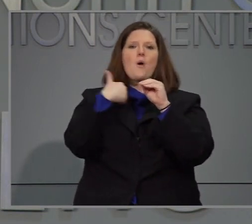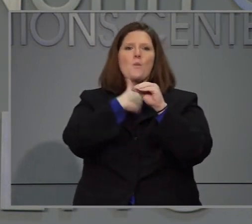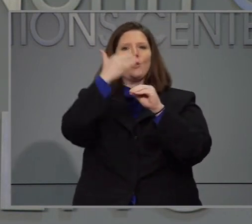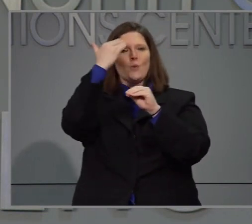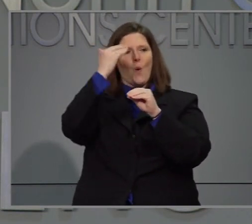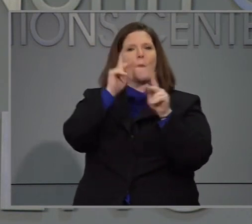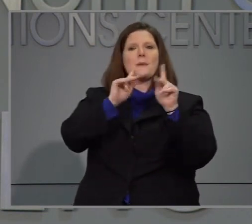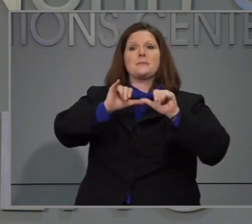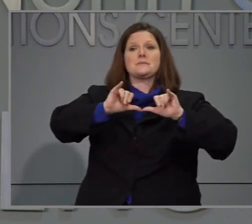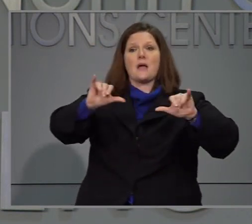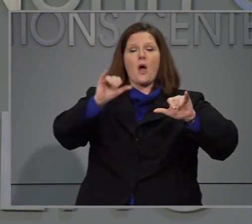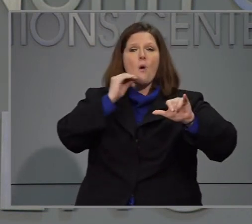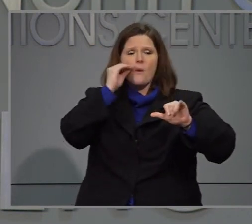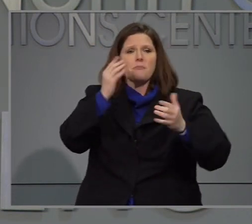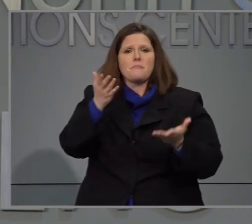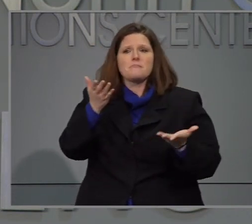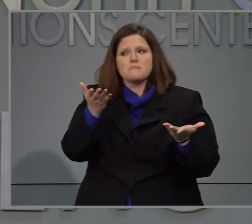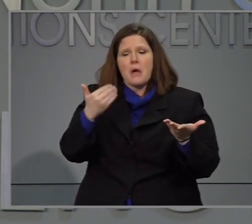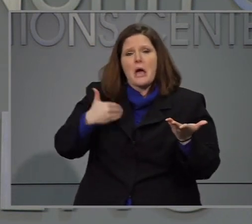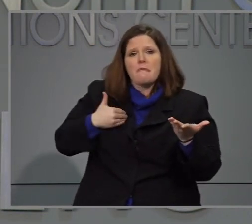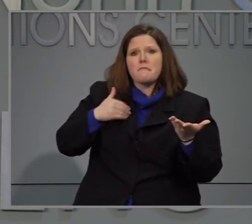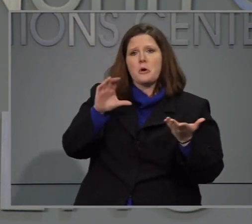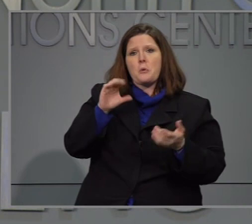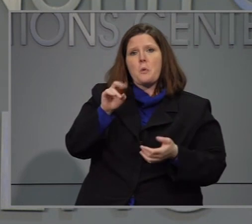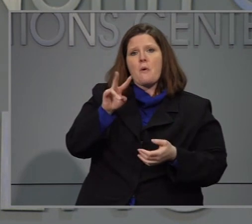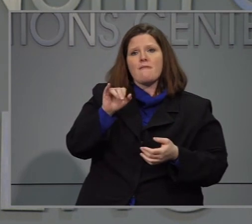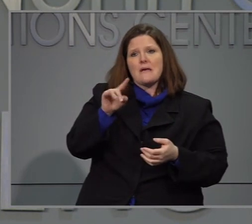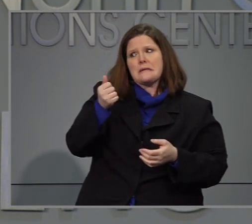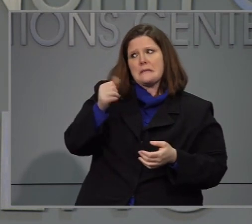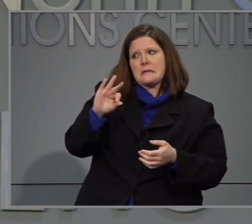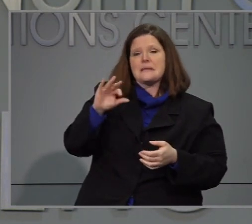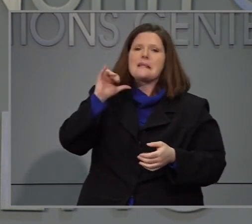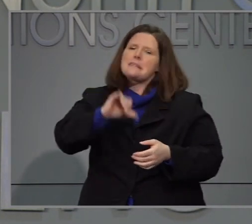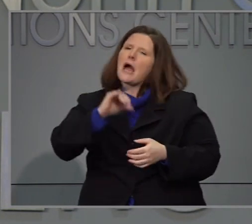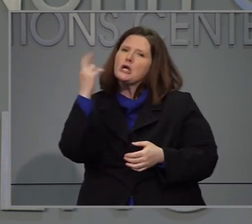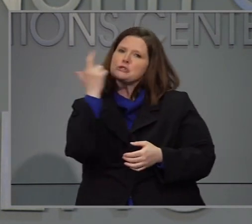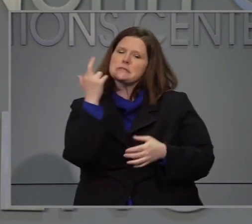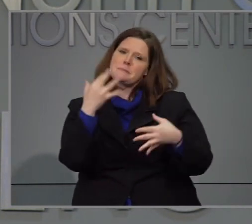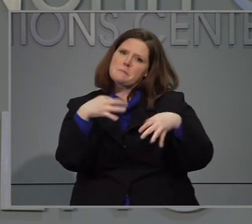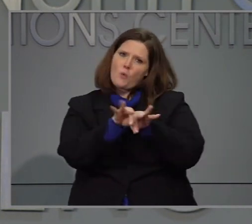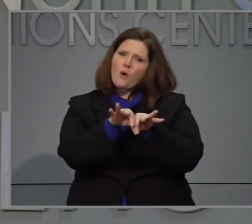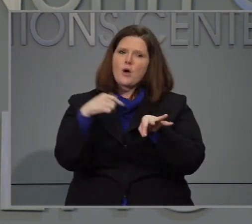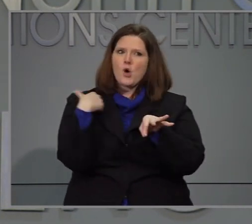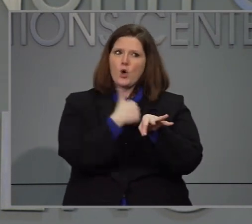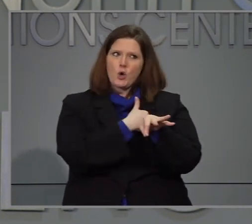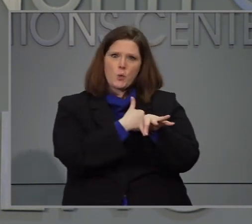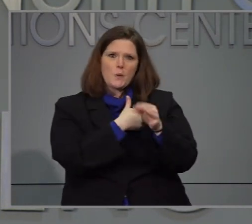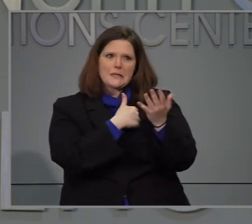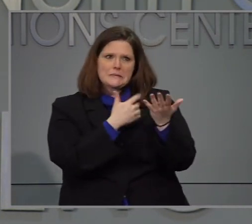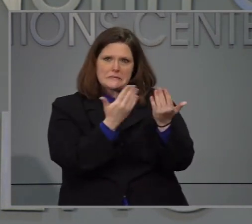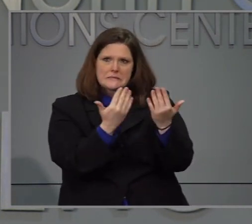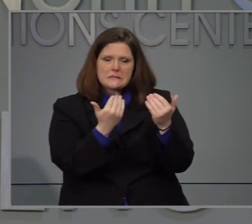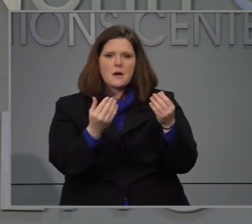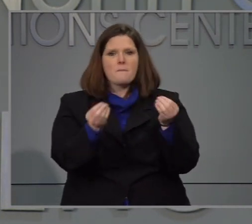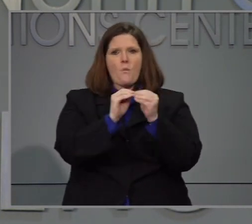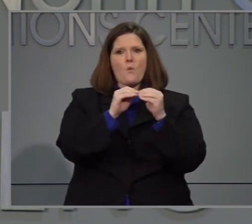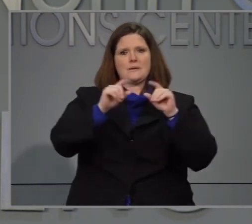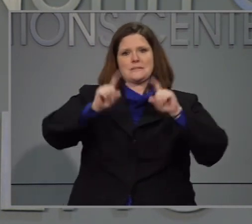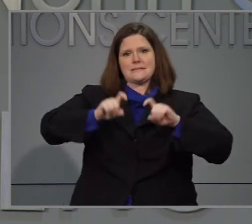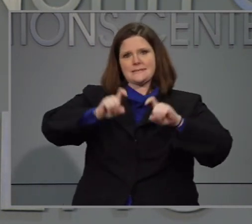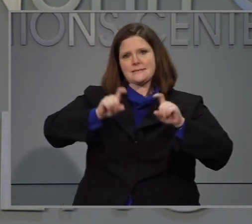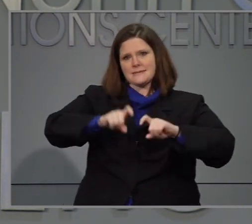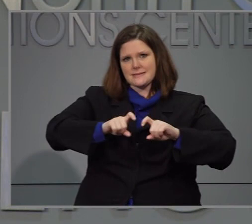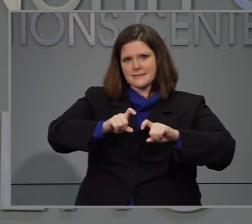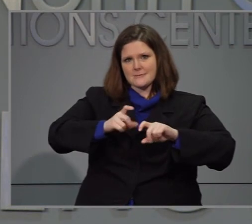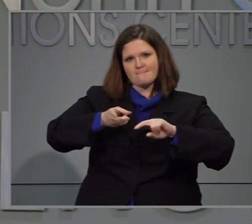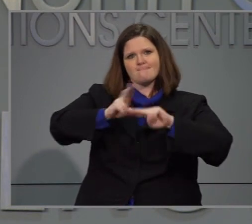muchas personas más que tienen COVID-19 y esa es una de las razones por la que queremos aumentar el